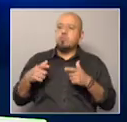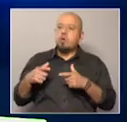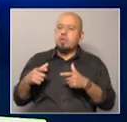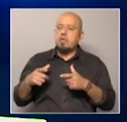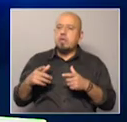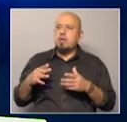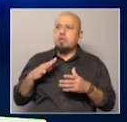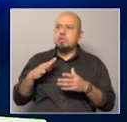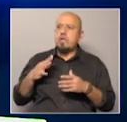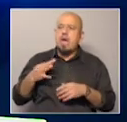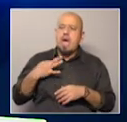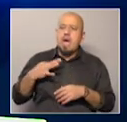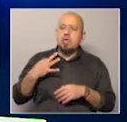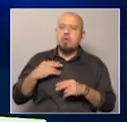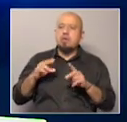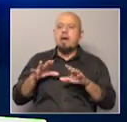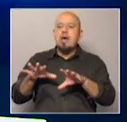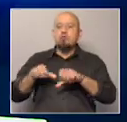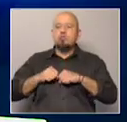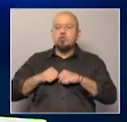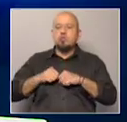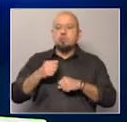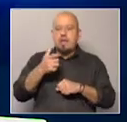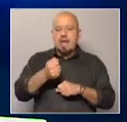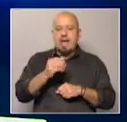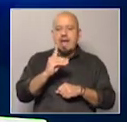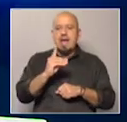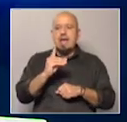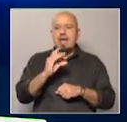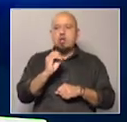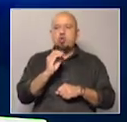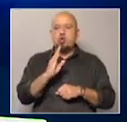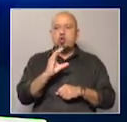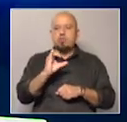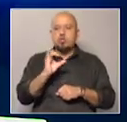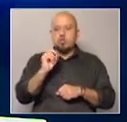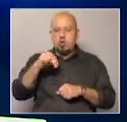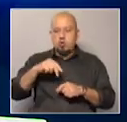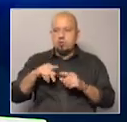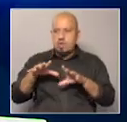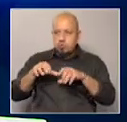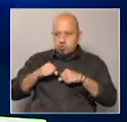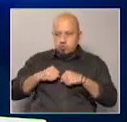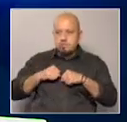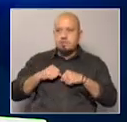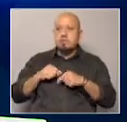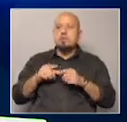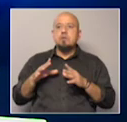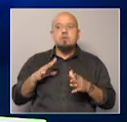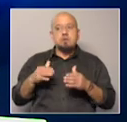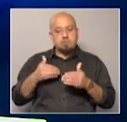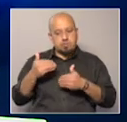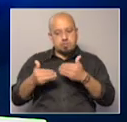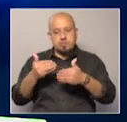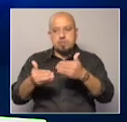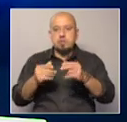está volviendo a hablar de lo que es la adopción, un tema que durante muchísimos años fue una especie de tabú en nuestro país, y ha recorrido un largo periplo